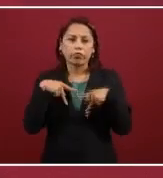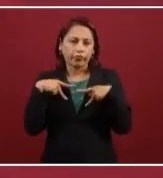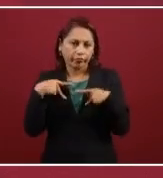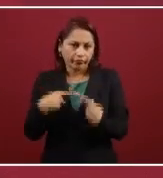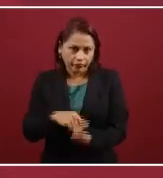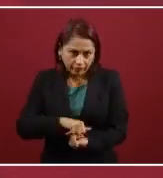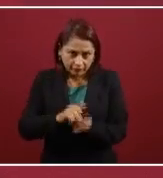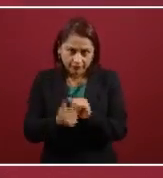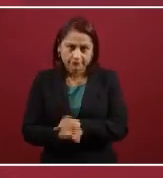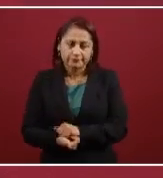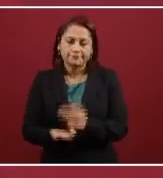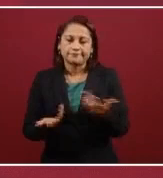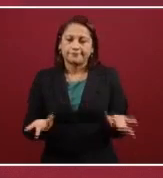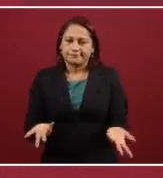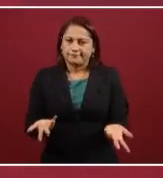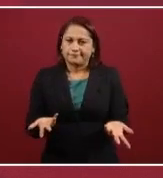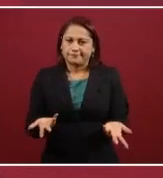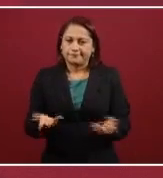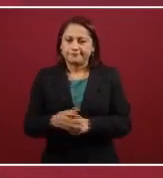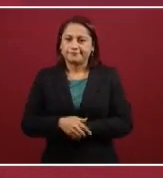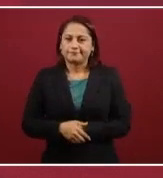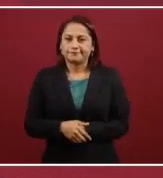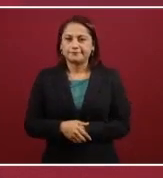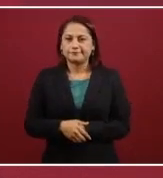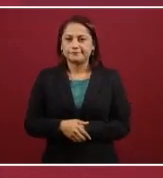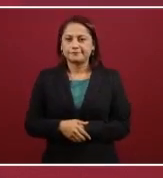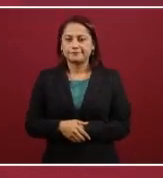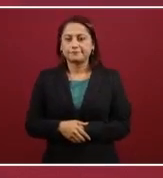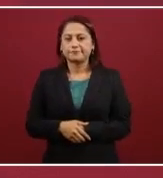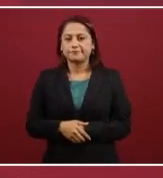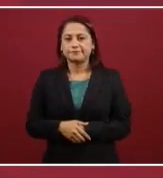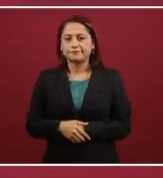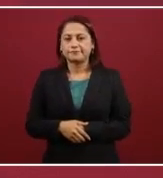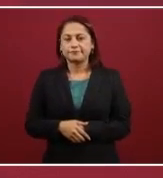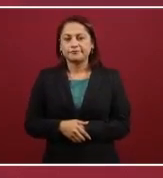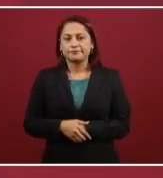Entonces, y además, no tanto es no